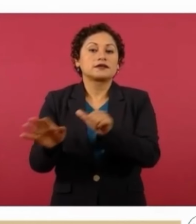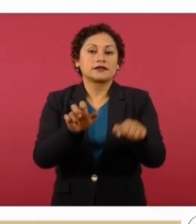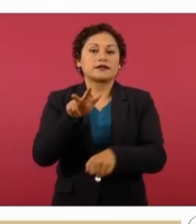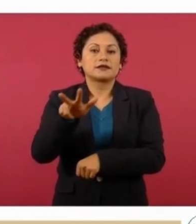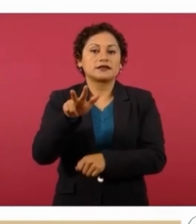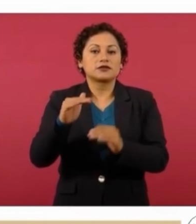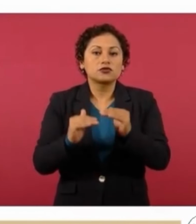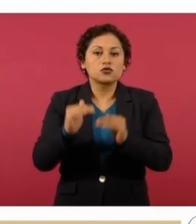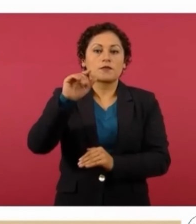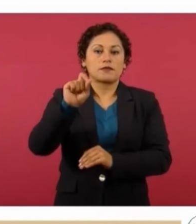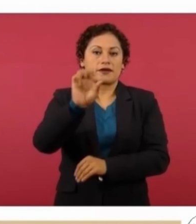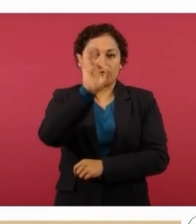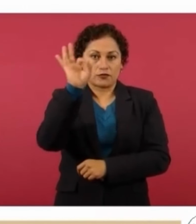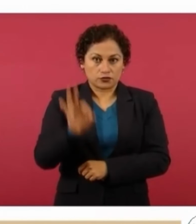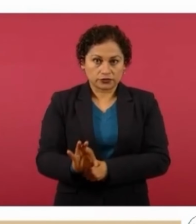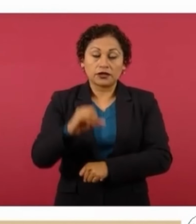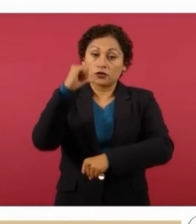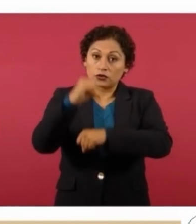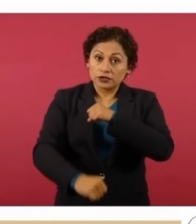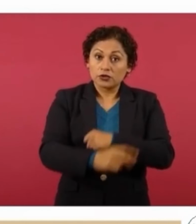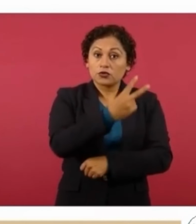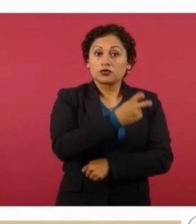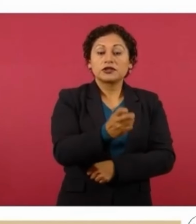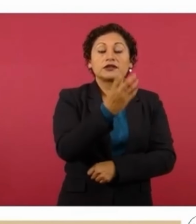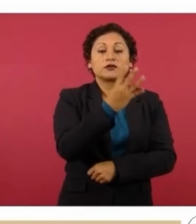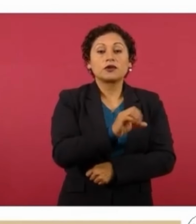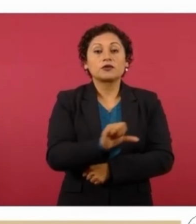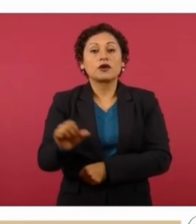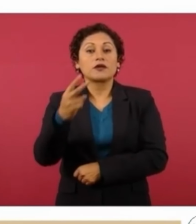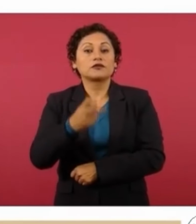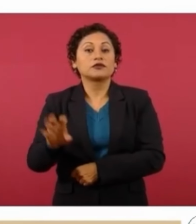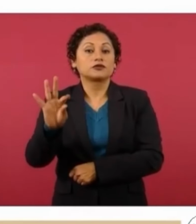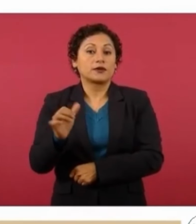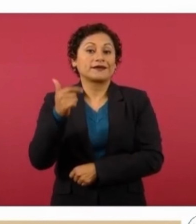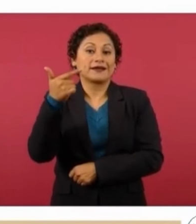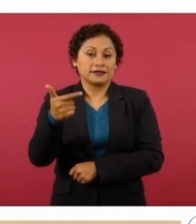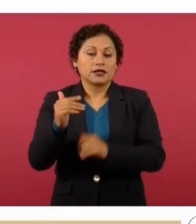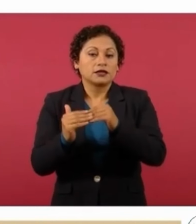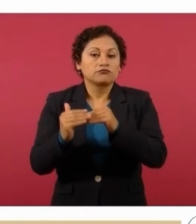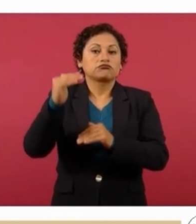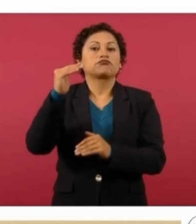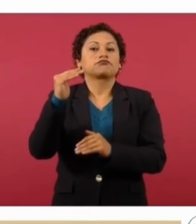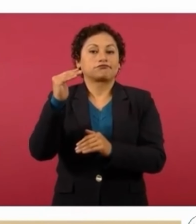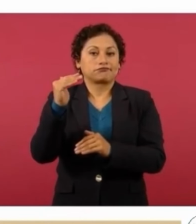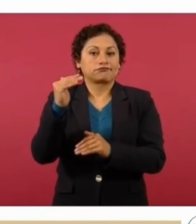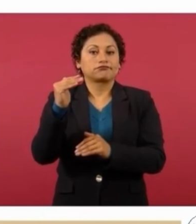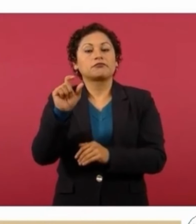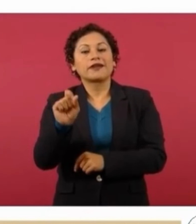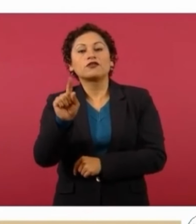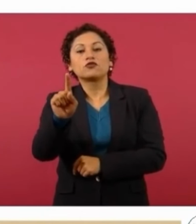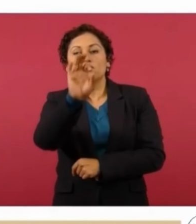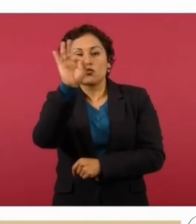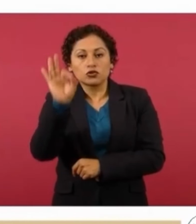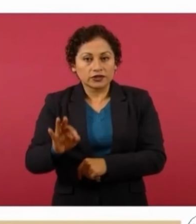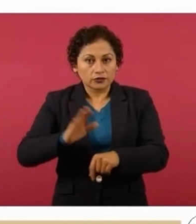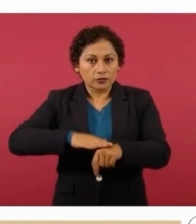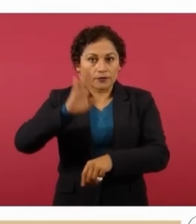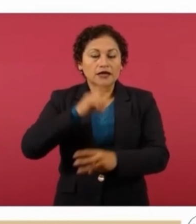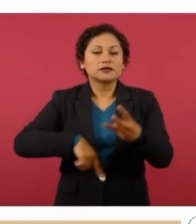del 20%. En cirugías pasamos de 204 a 247, también un incremento del 21%, y de